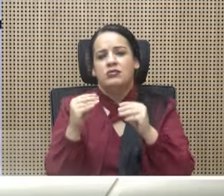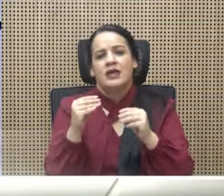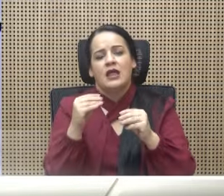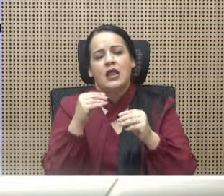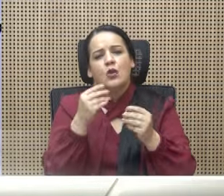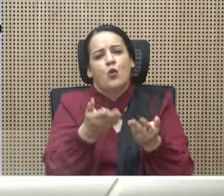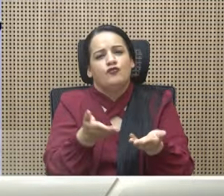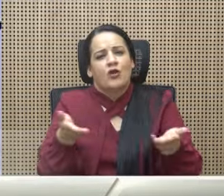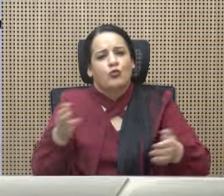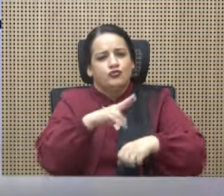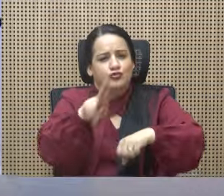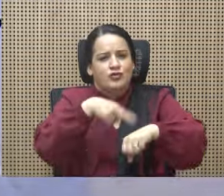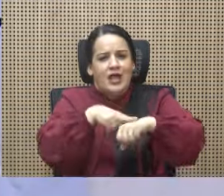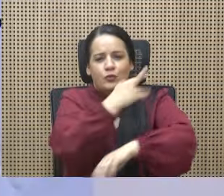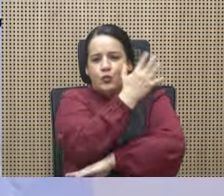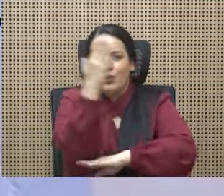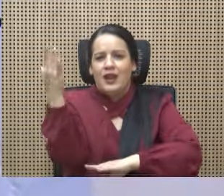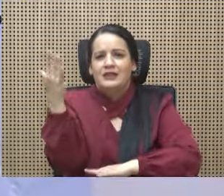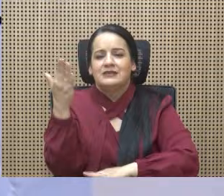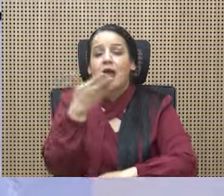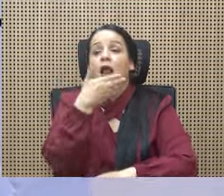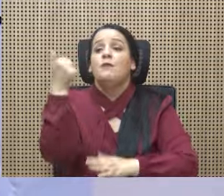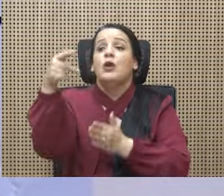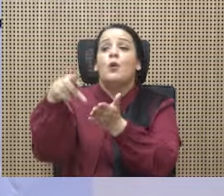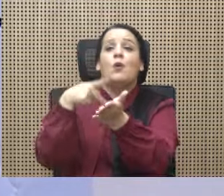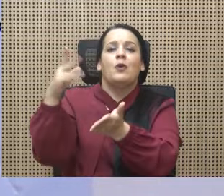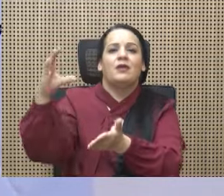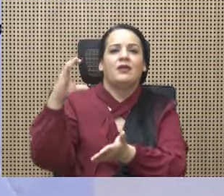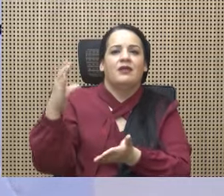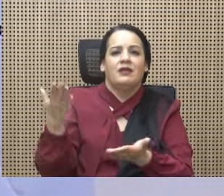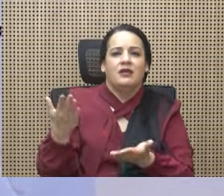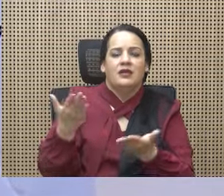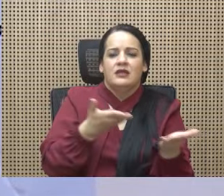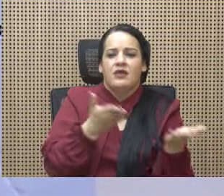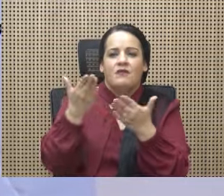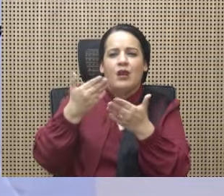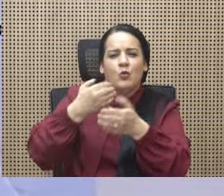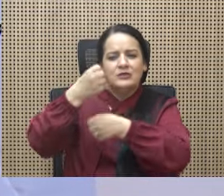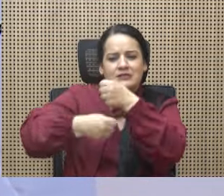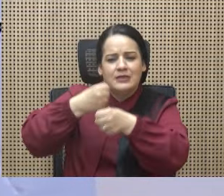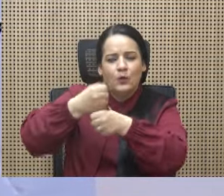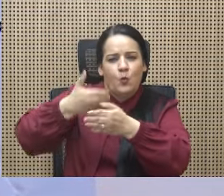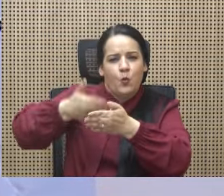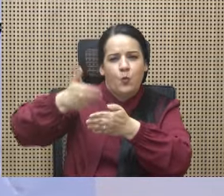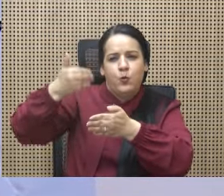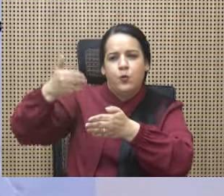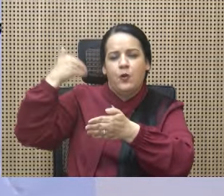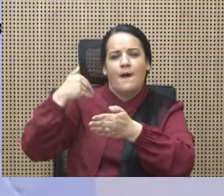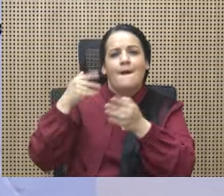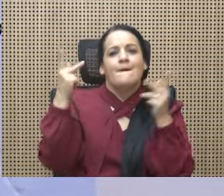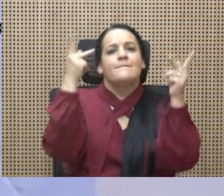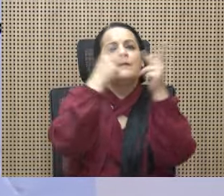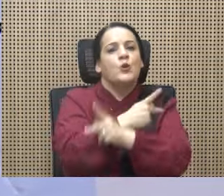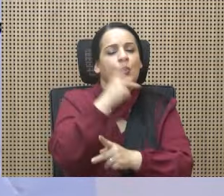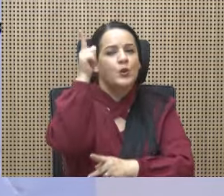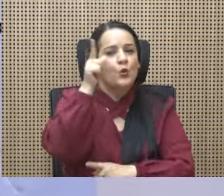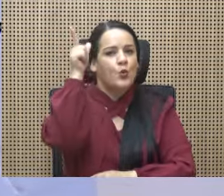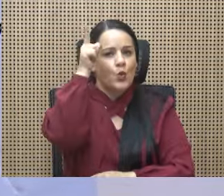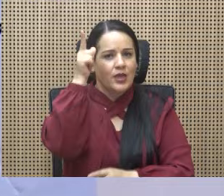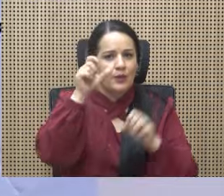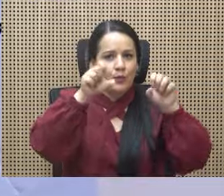país al mejor postor incluso llevándonos siglos atrás con las peores lógicas posibles hay quienes pretenden